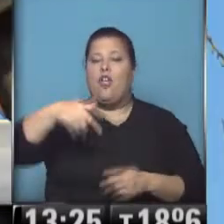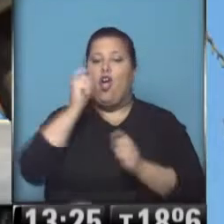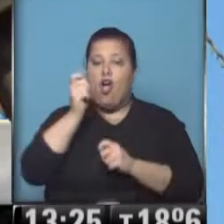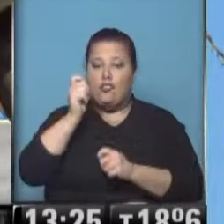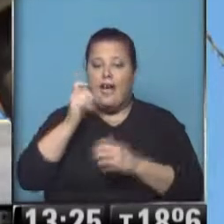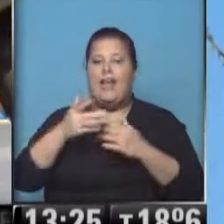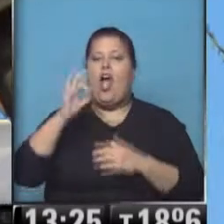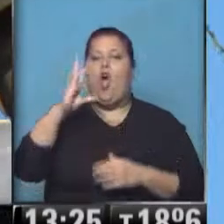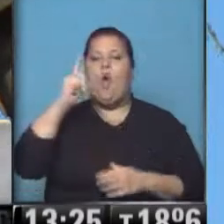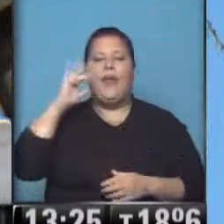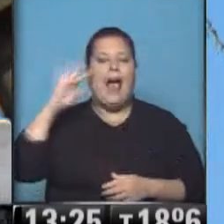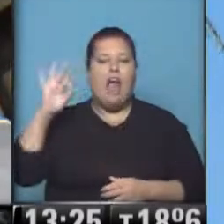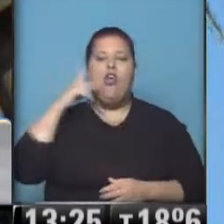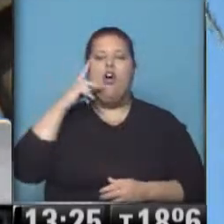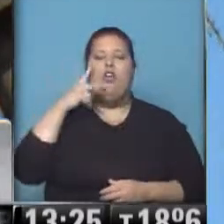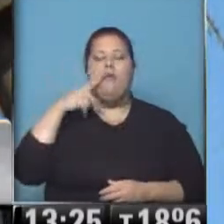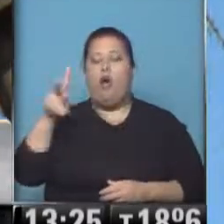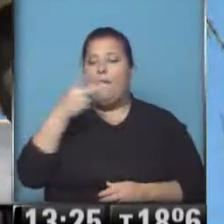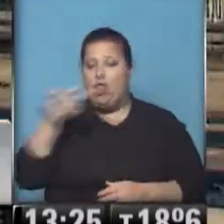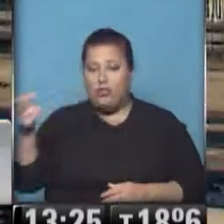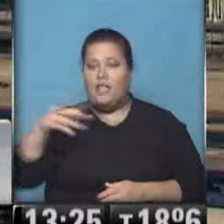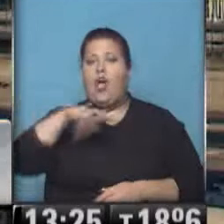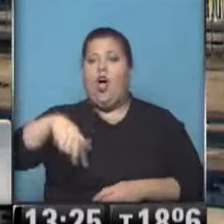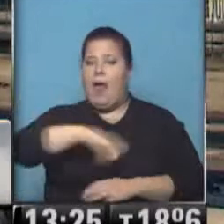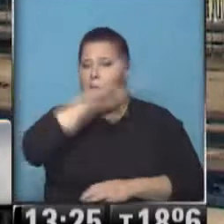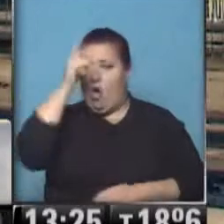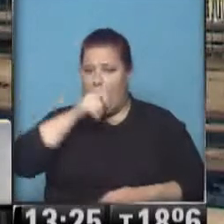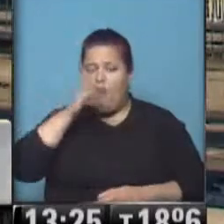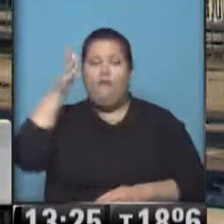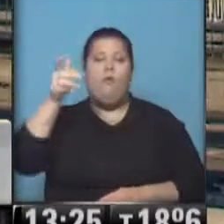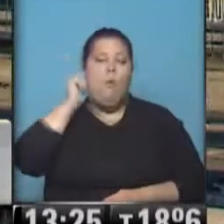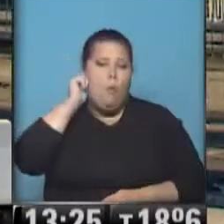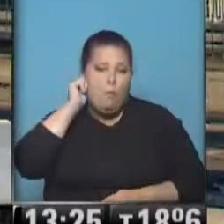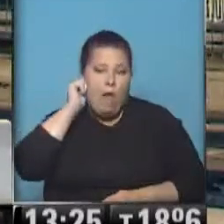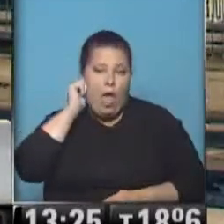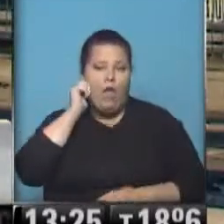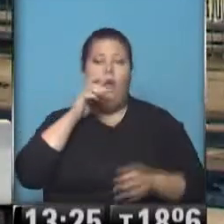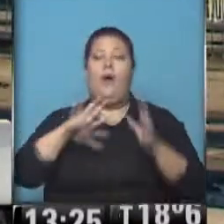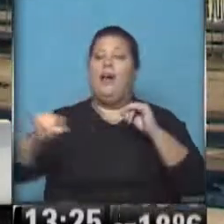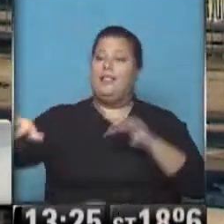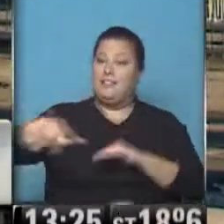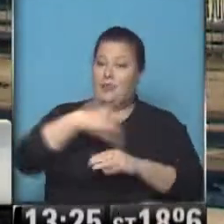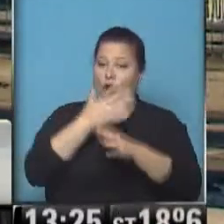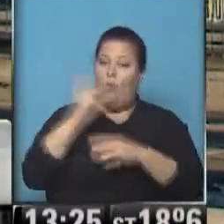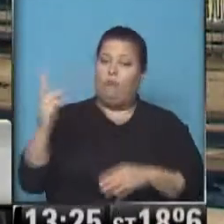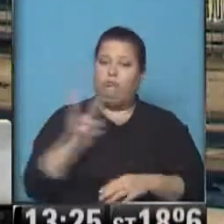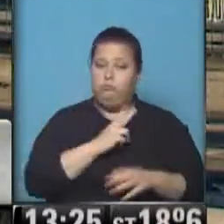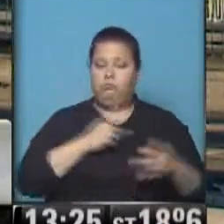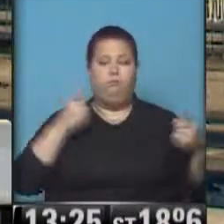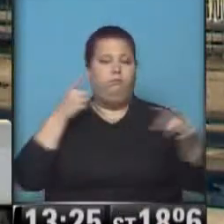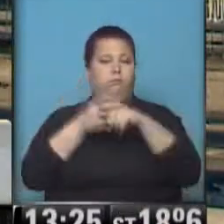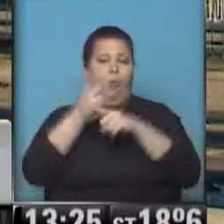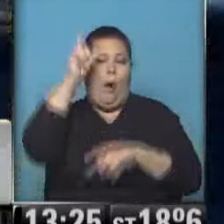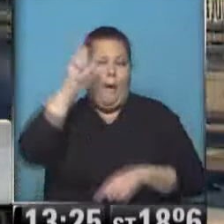Rafael Obligado, al 1200, en la madrugada de este domingo. Fue un cumpleaños y cuando se estaba yendo con la novia tuvo un altercado con